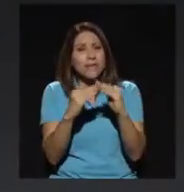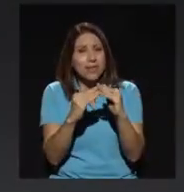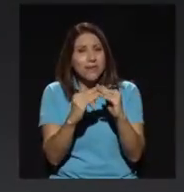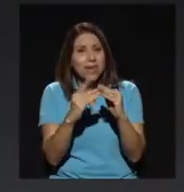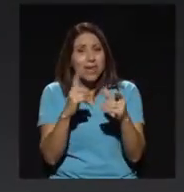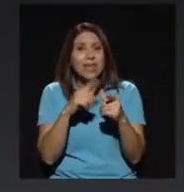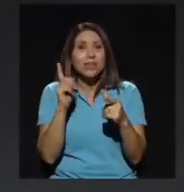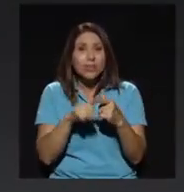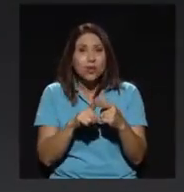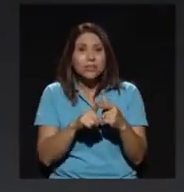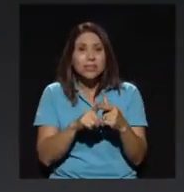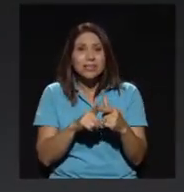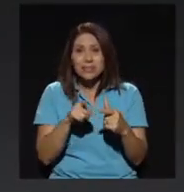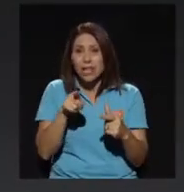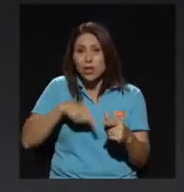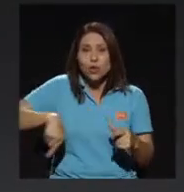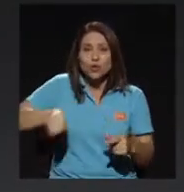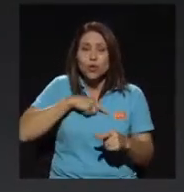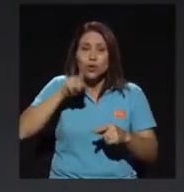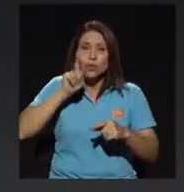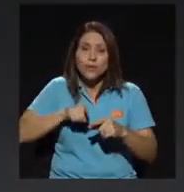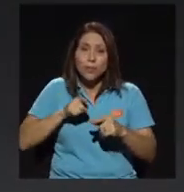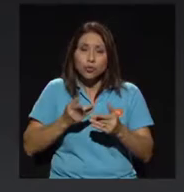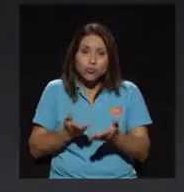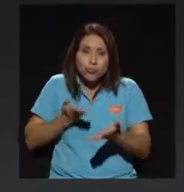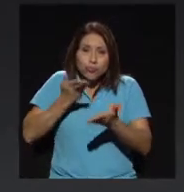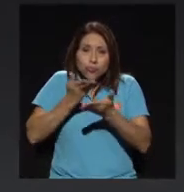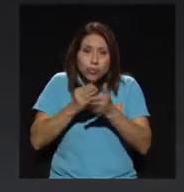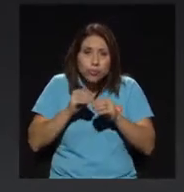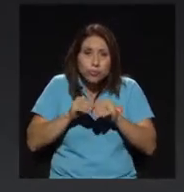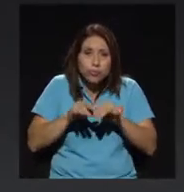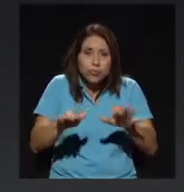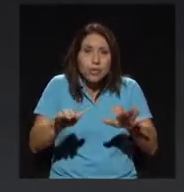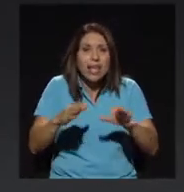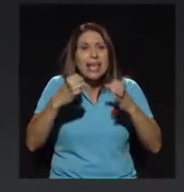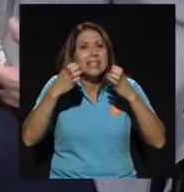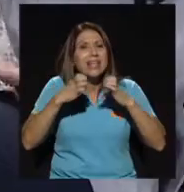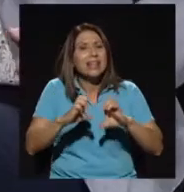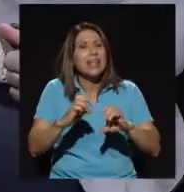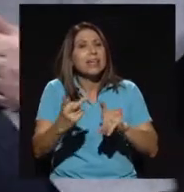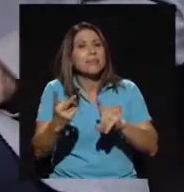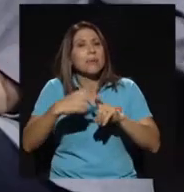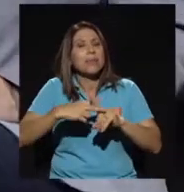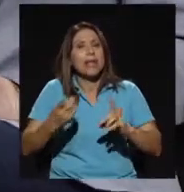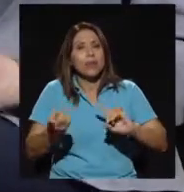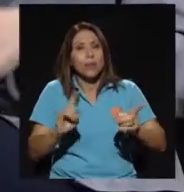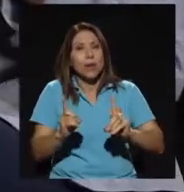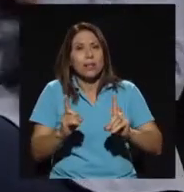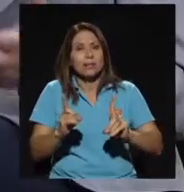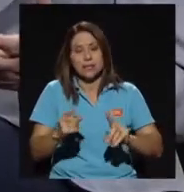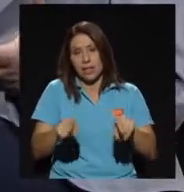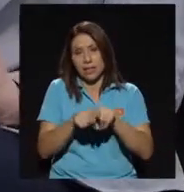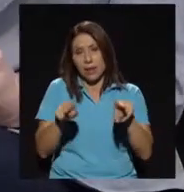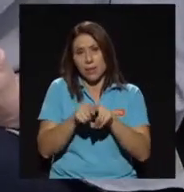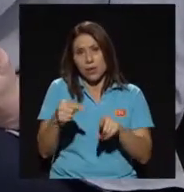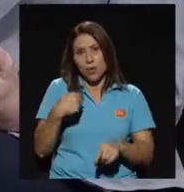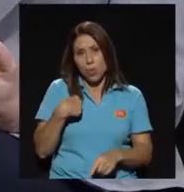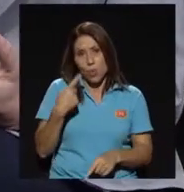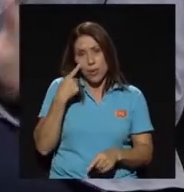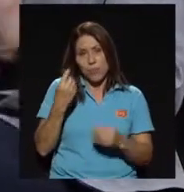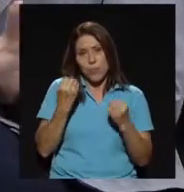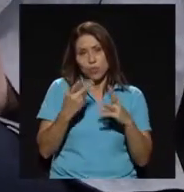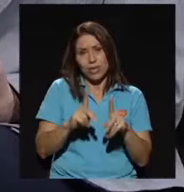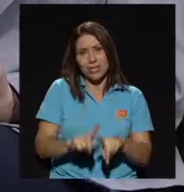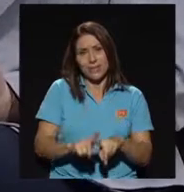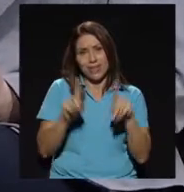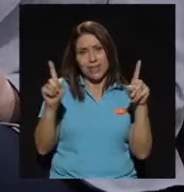dónde tenemos que subir la cobertura y cuáles estrategias implementar para subirla? Cosas que uno encuentra también de muchas diferencias es